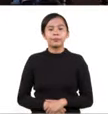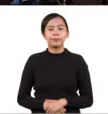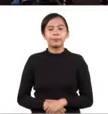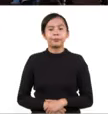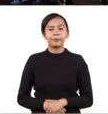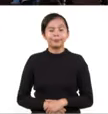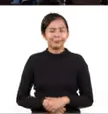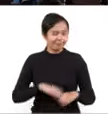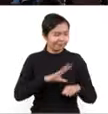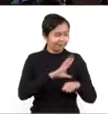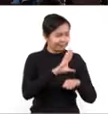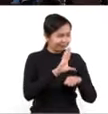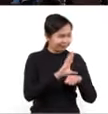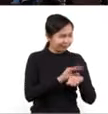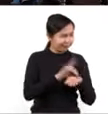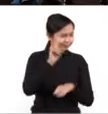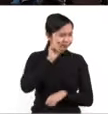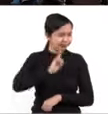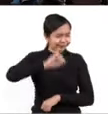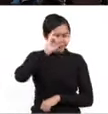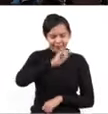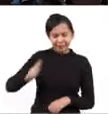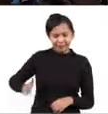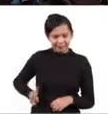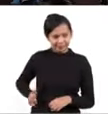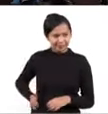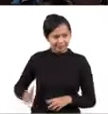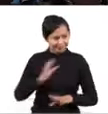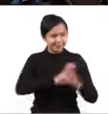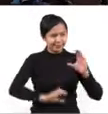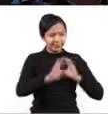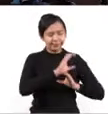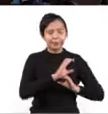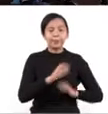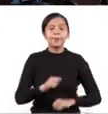Con el permiso de la jefa de gobierno, la doctora Claudia Sheinbaum.